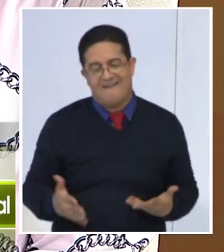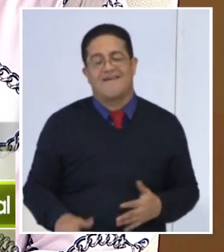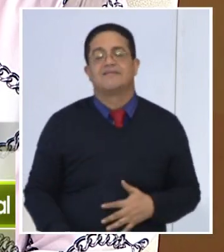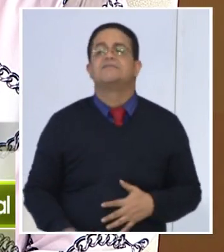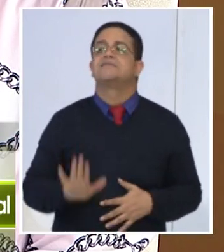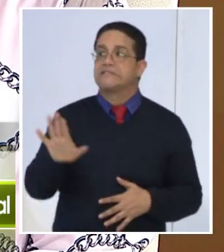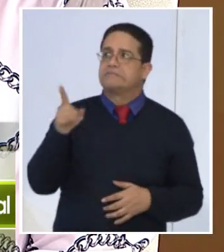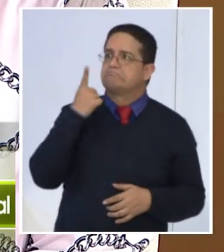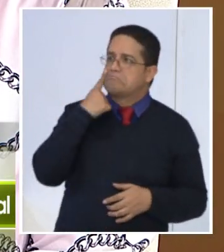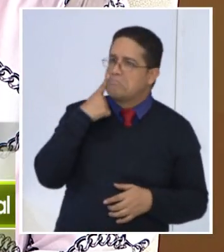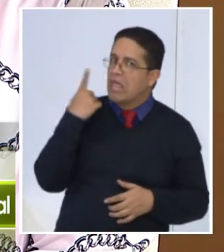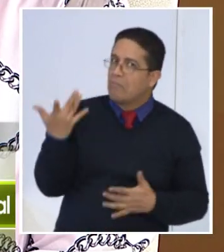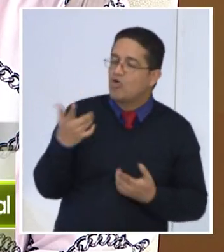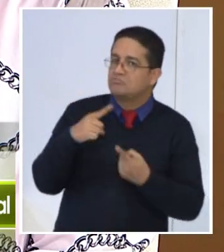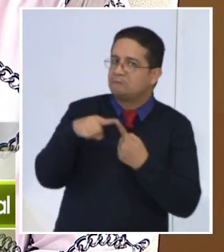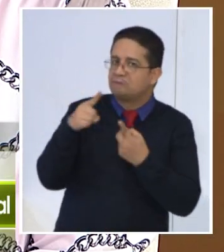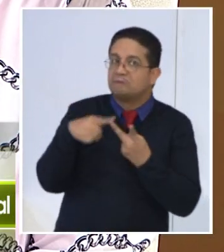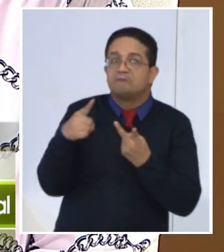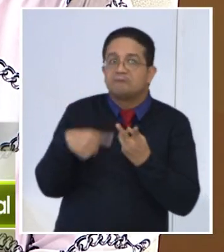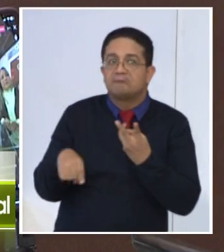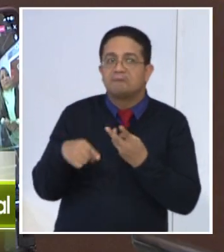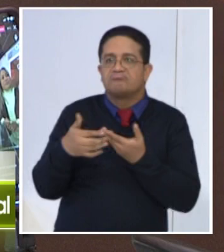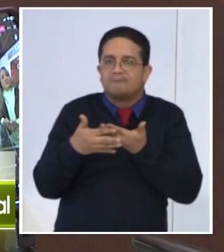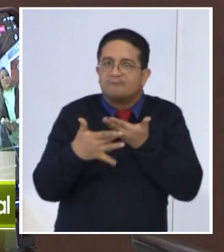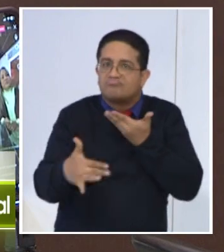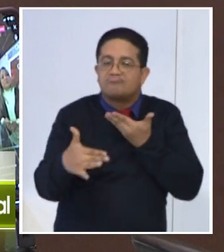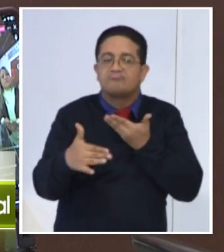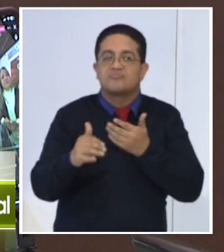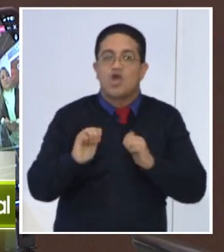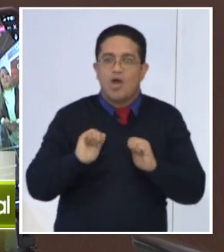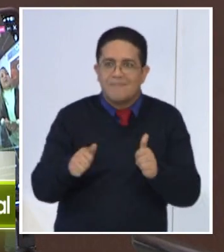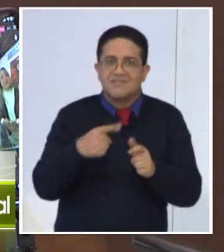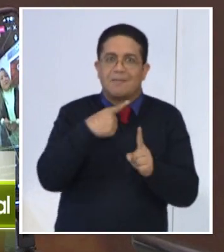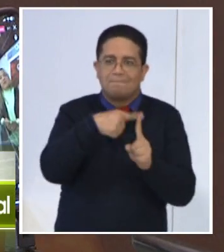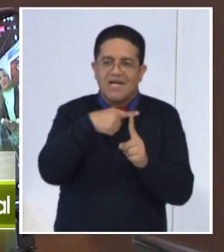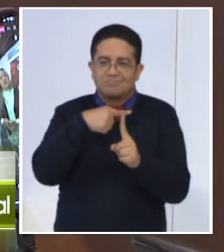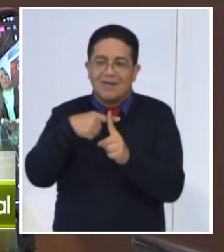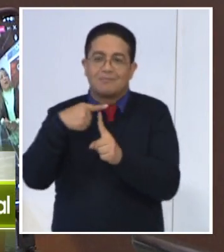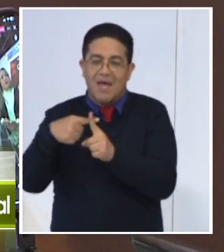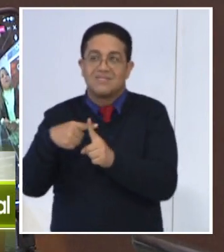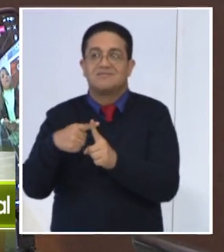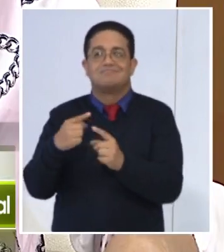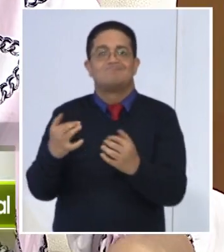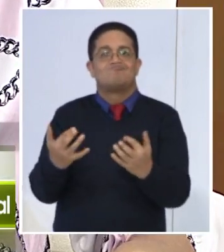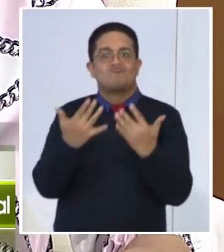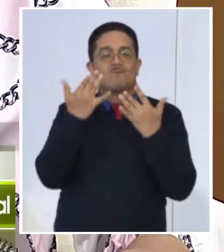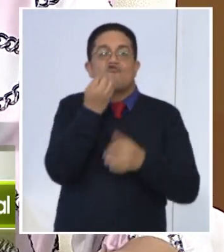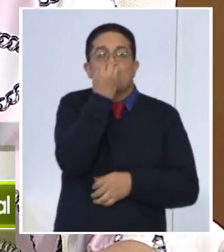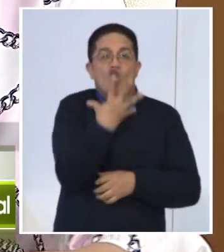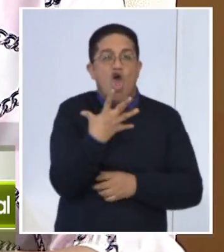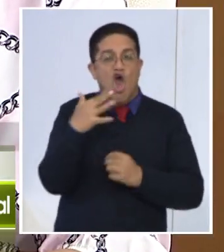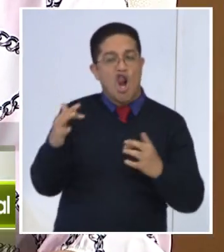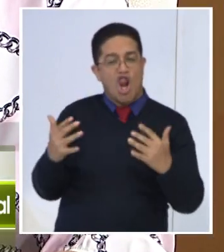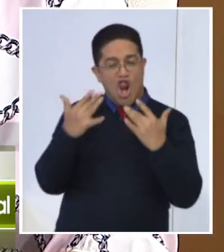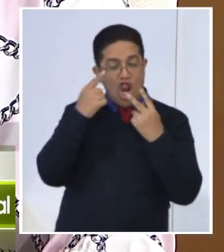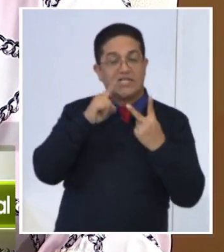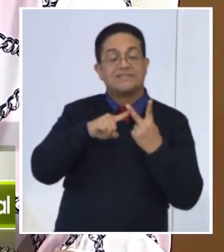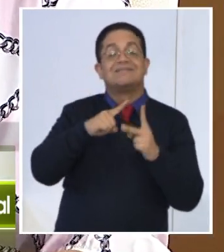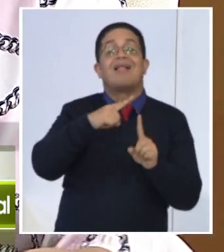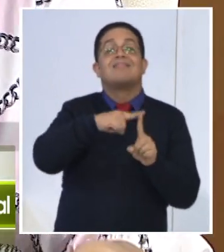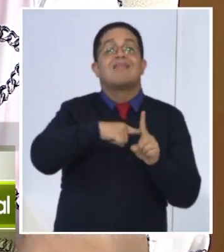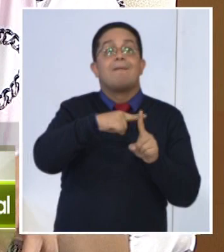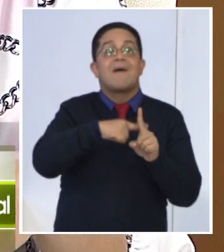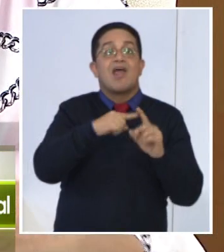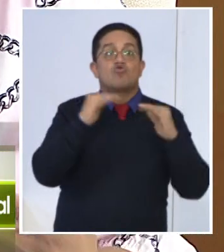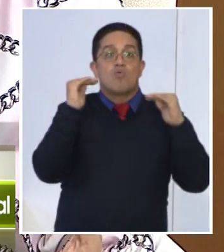cómo diferentes factores durante esta época se van sumando. Sí, polinizaciones, bajas